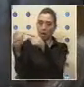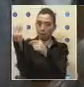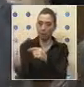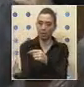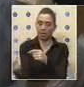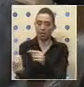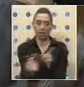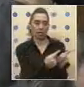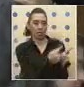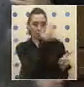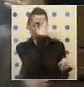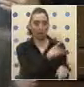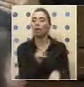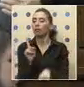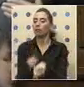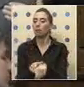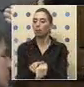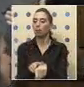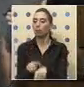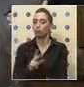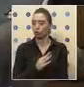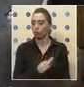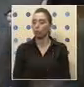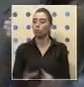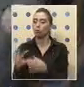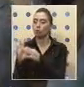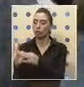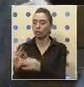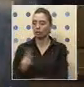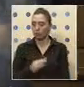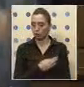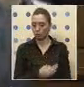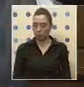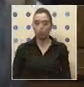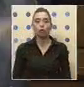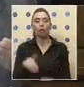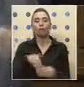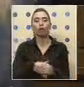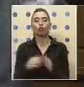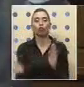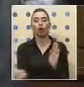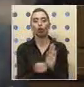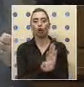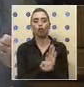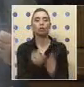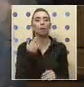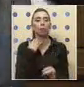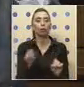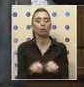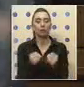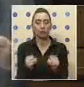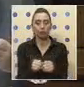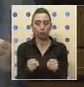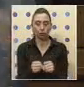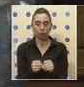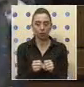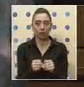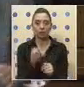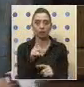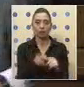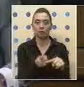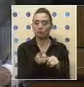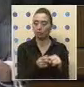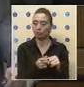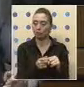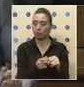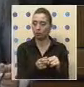que están acá son el tiempo, mal. Tiempo, señor diputado. Muchas gracias, excúsenme, señor diputado. Voto en contra porque daña a la clase media y a los que menos